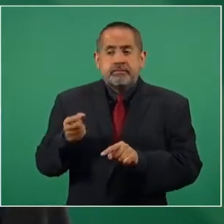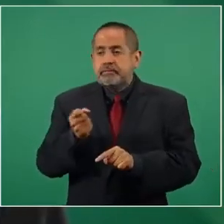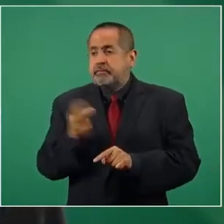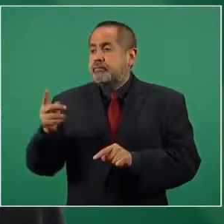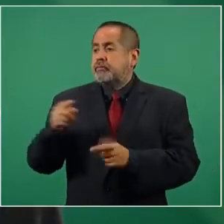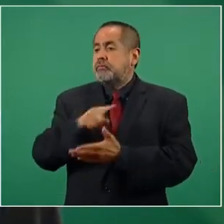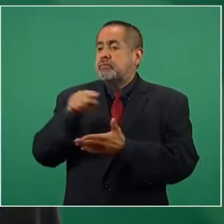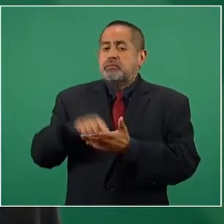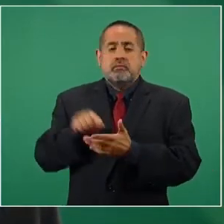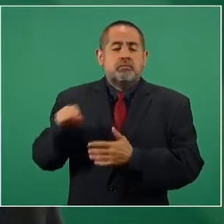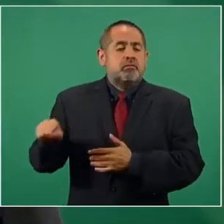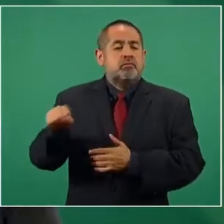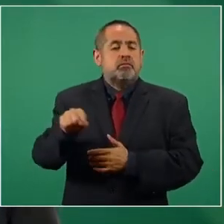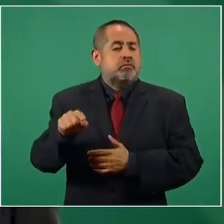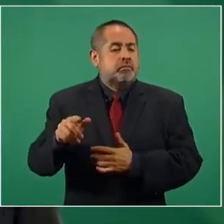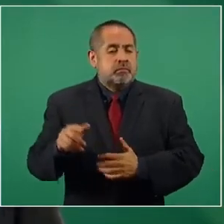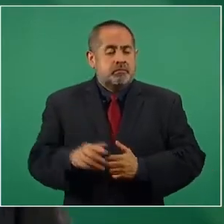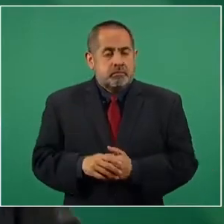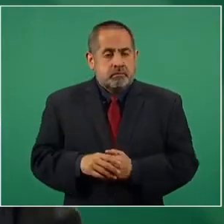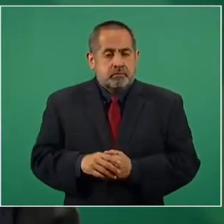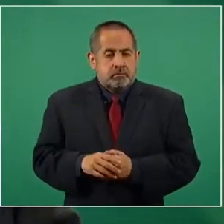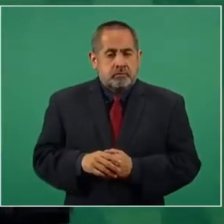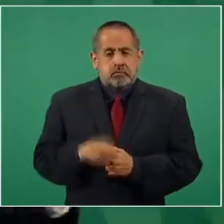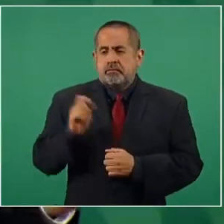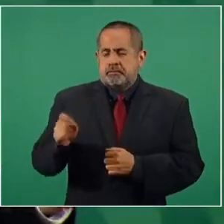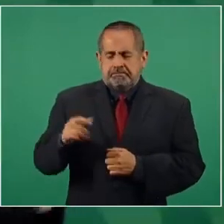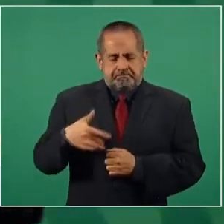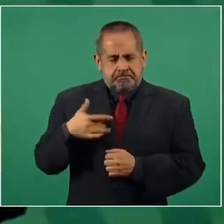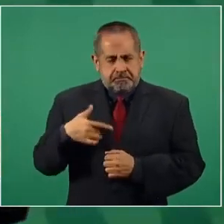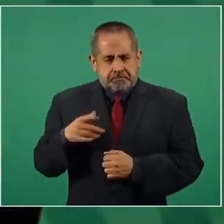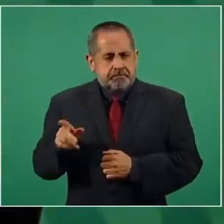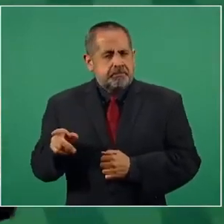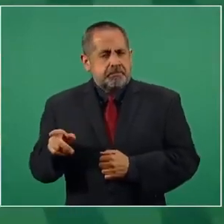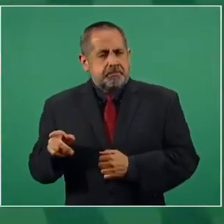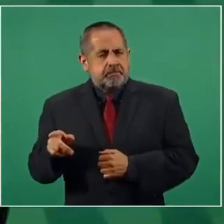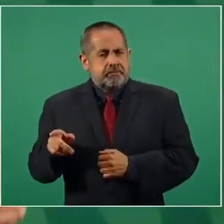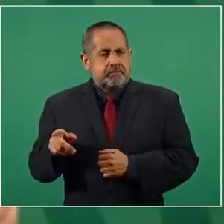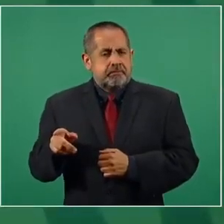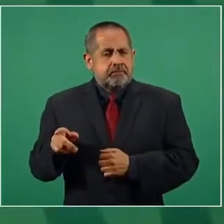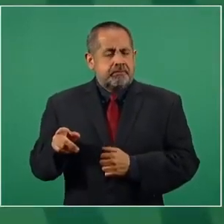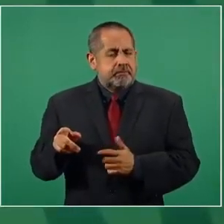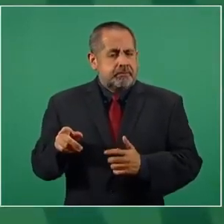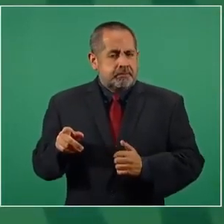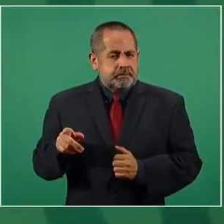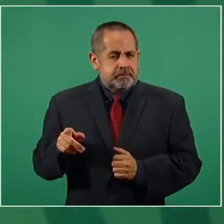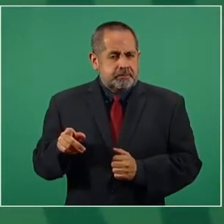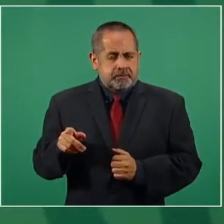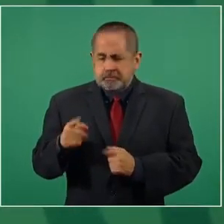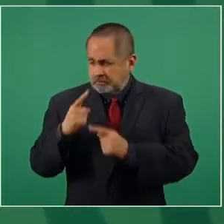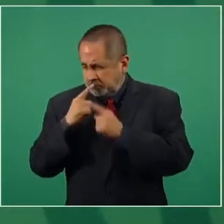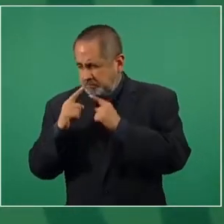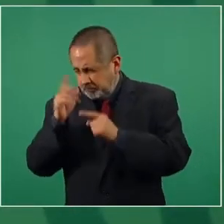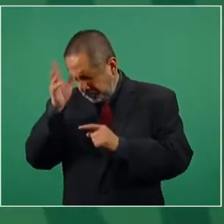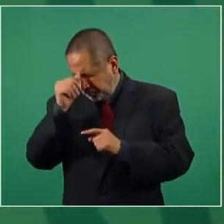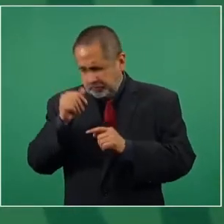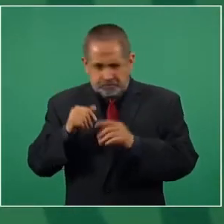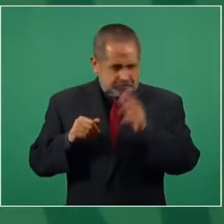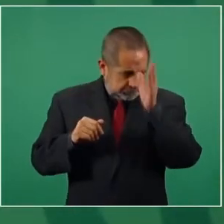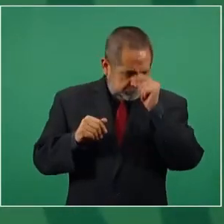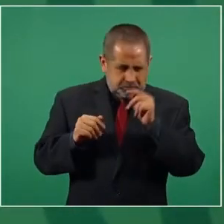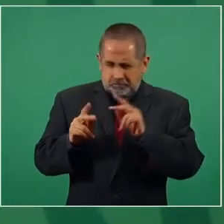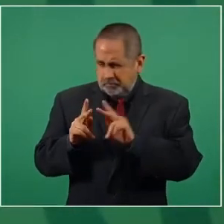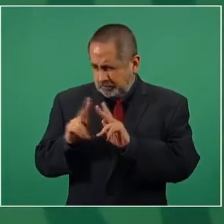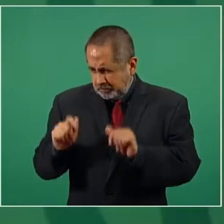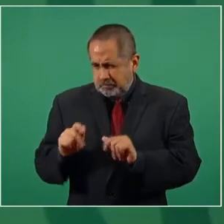regiones donde con un poco de conciliación de parte